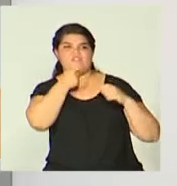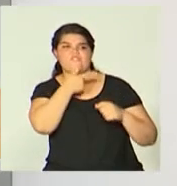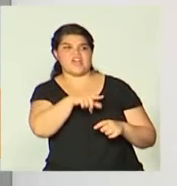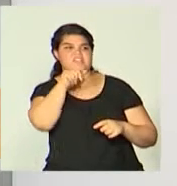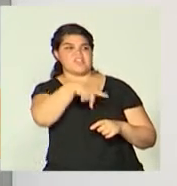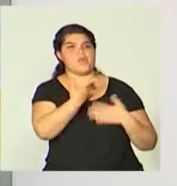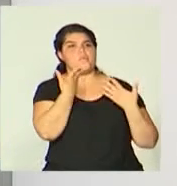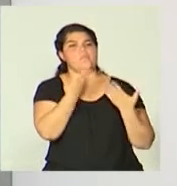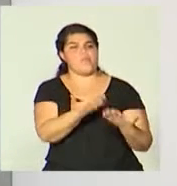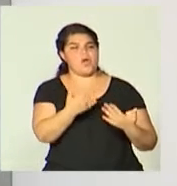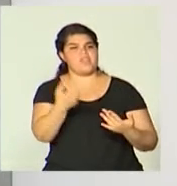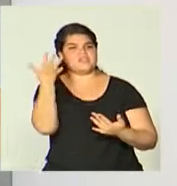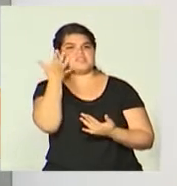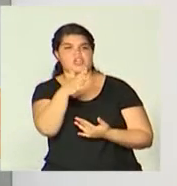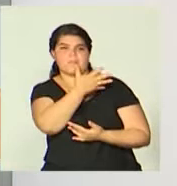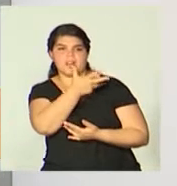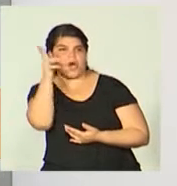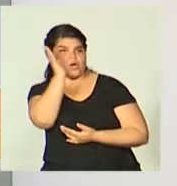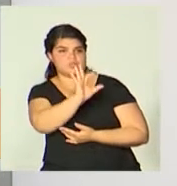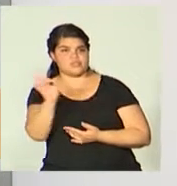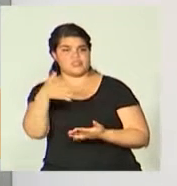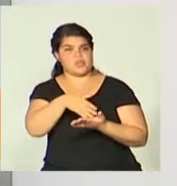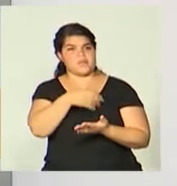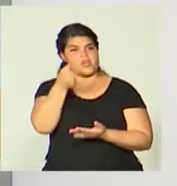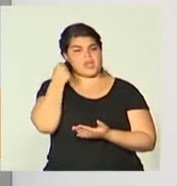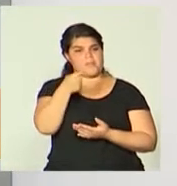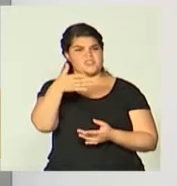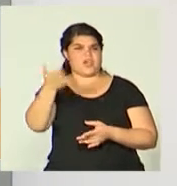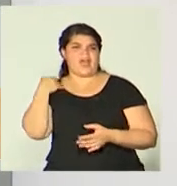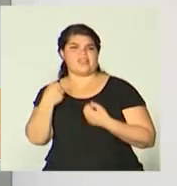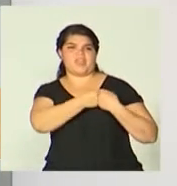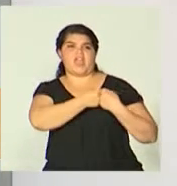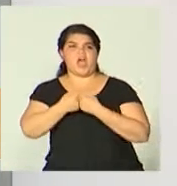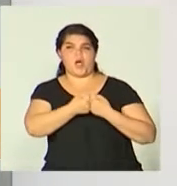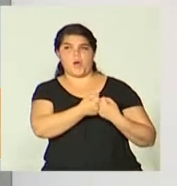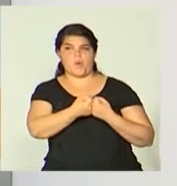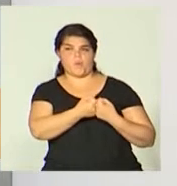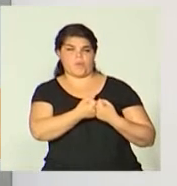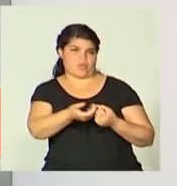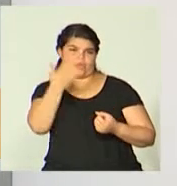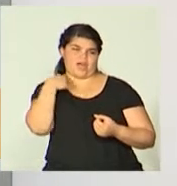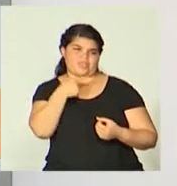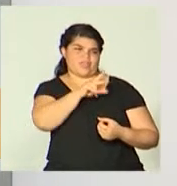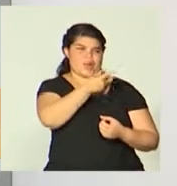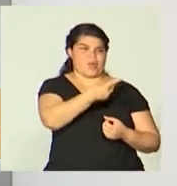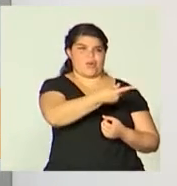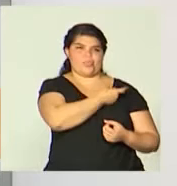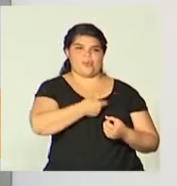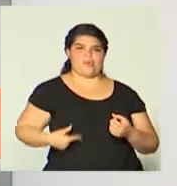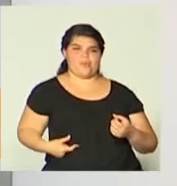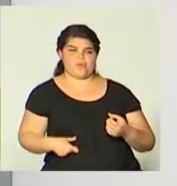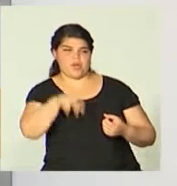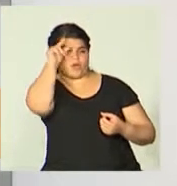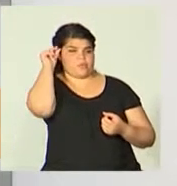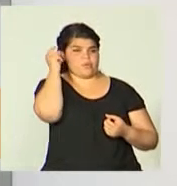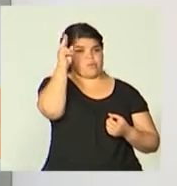es cercano a los 5.800 millones de pesos, que tiene que ver con el acuerdo rubricado aquí entre Cornejo y Pérez. ¿Qué detalles o si hay